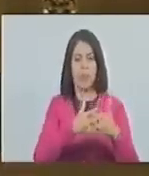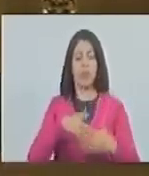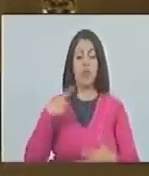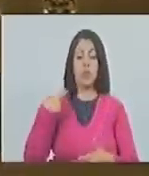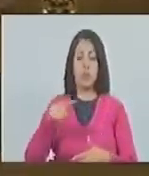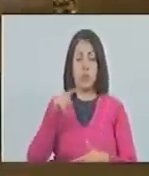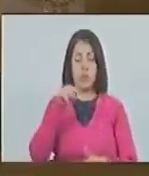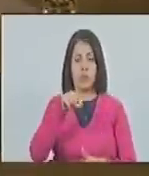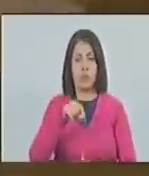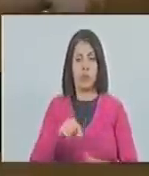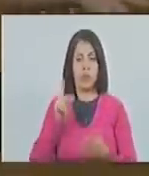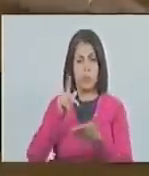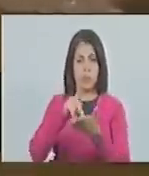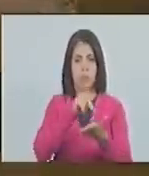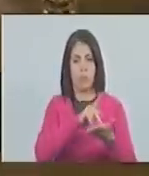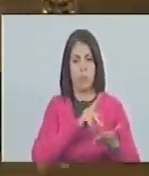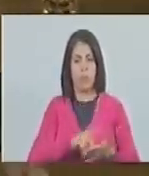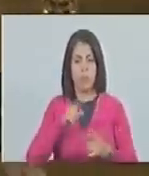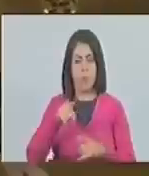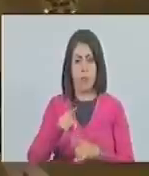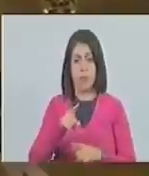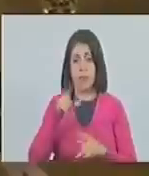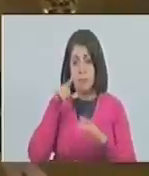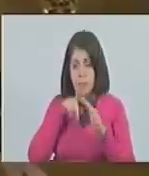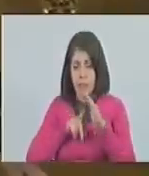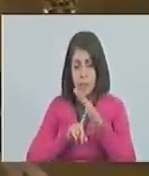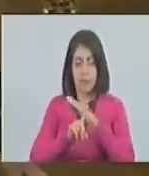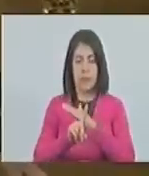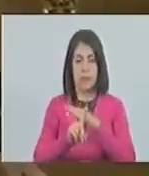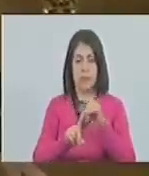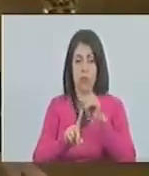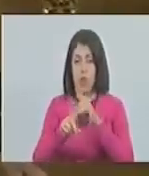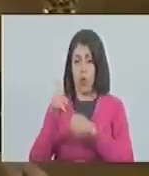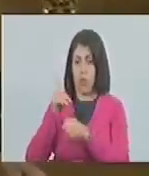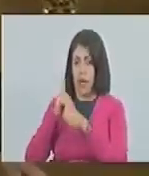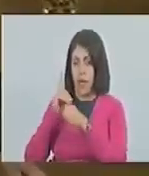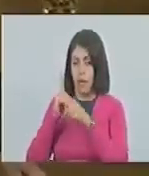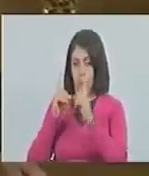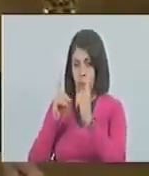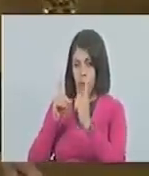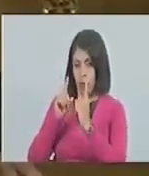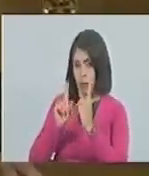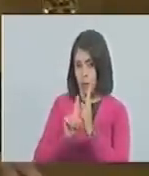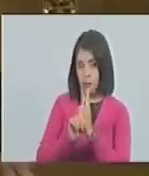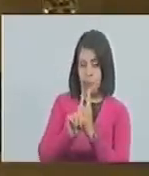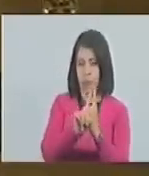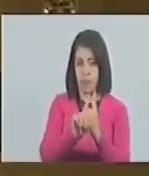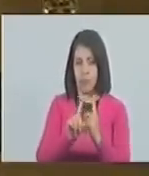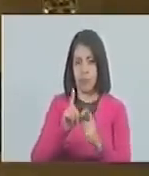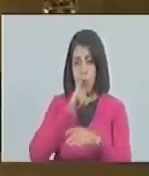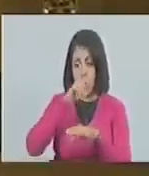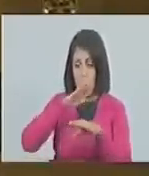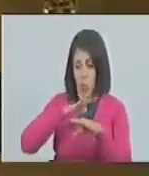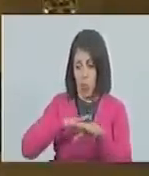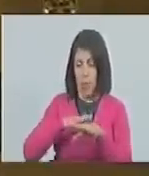que participar en esa infiltración como agentes no registrados. Eso en Estados Unidos es un delito.